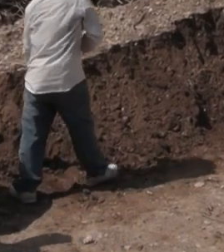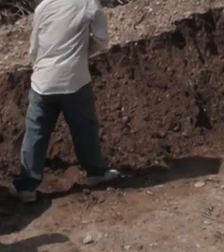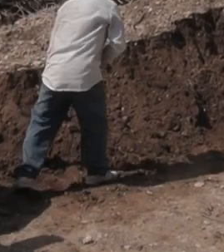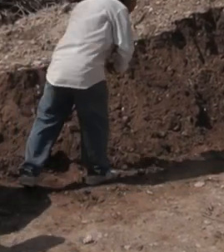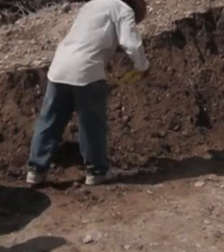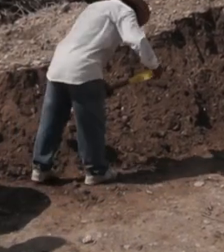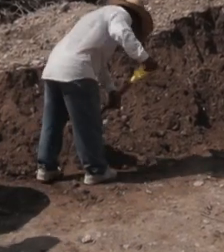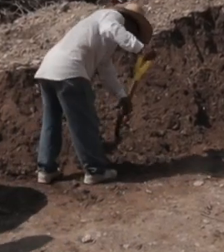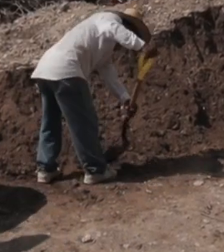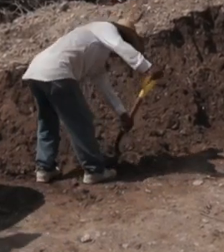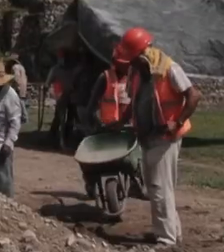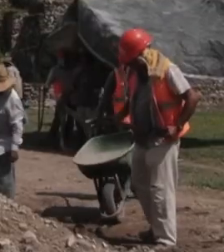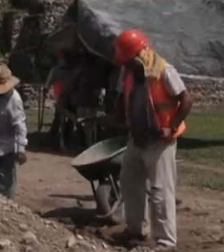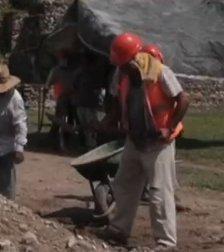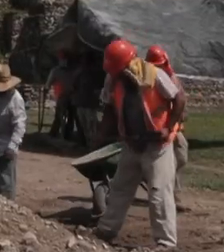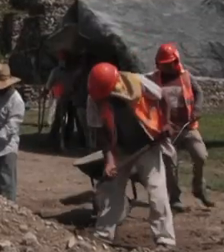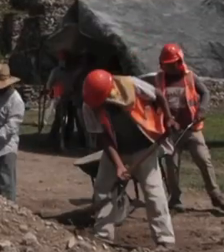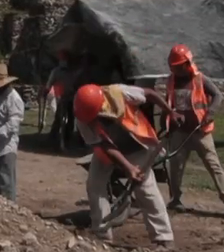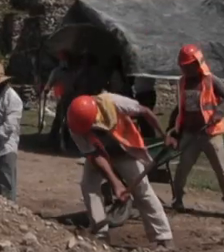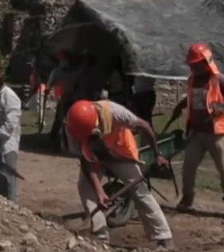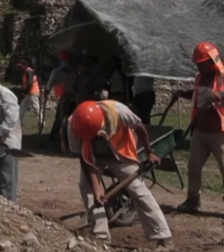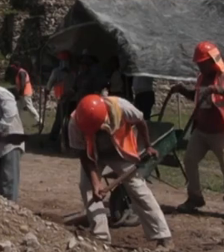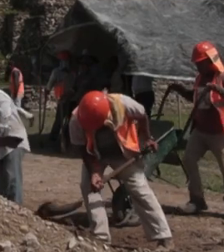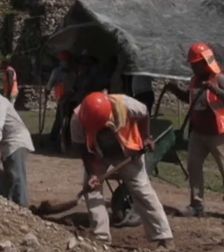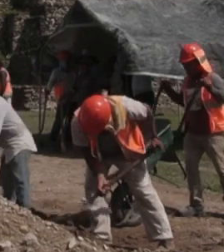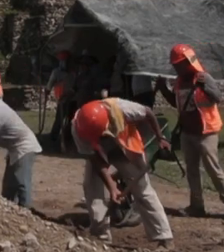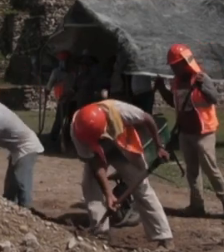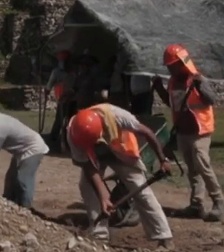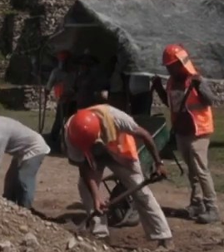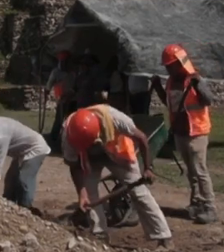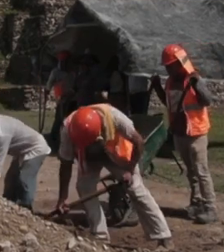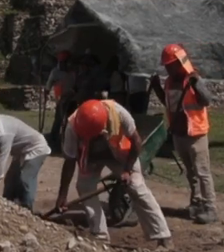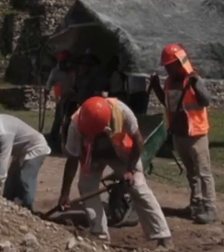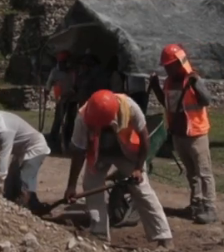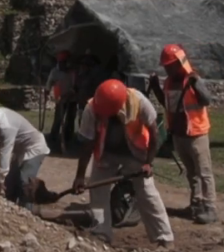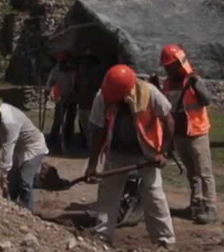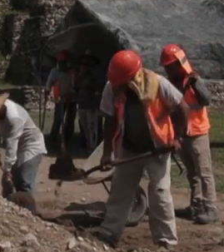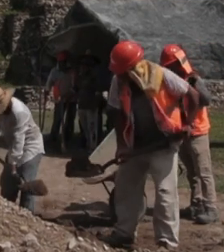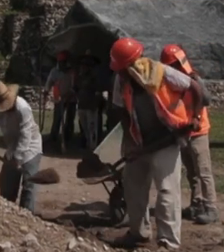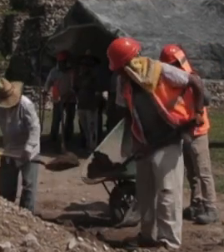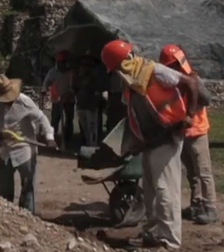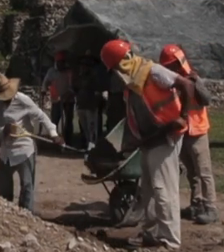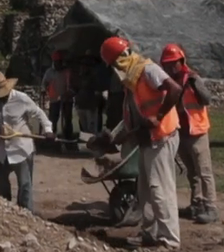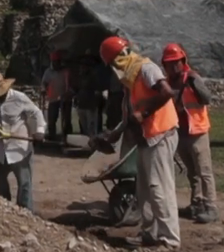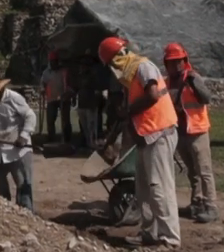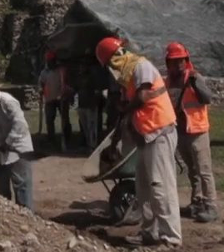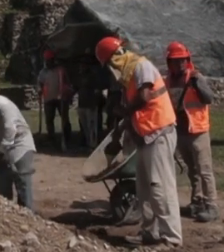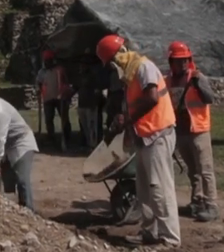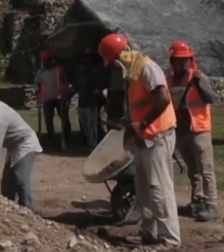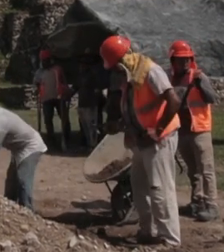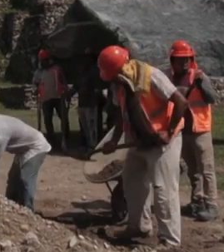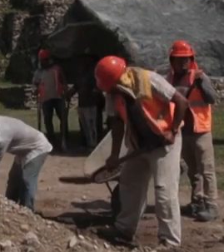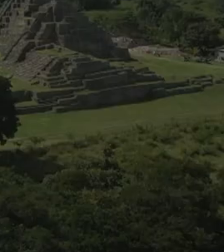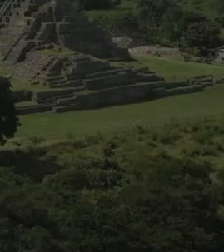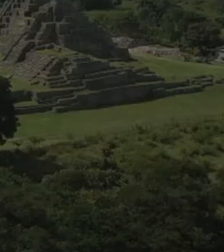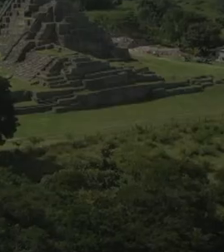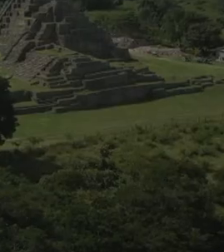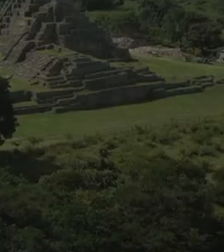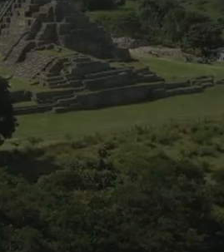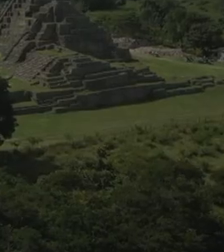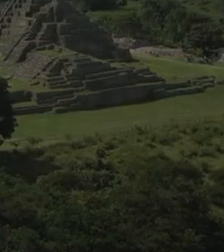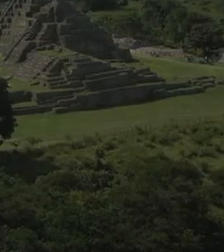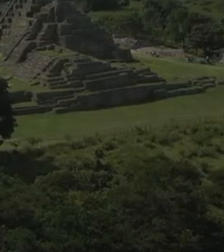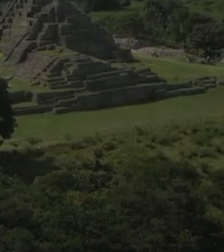develar mucho mayor número de edificios. De manera que, sin duda alguna, los que llegan ahí se